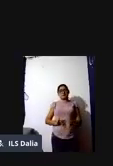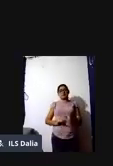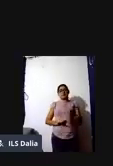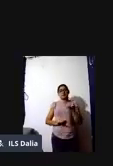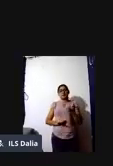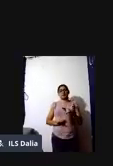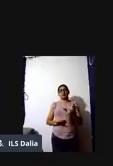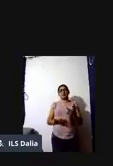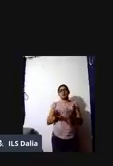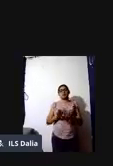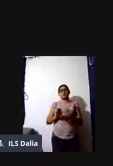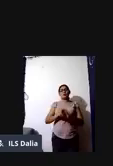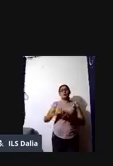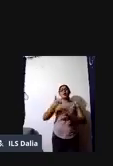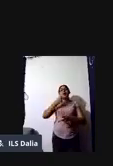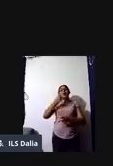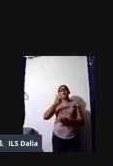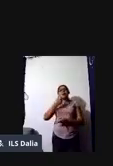como hacer uso de la voz.